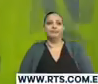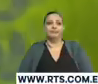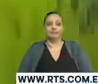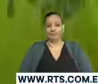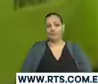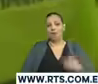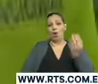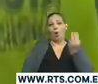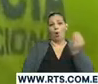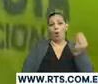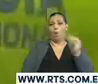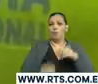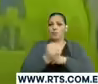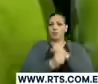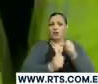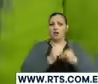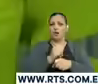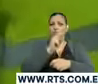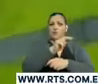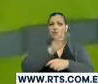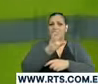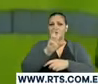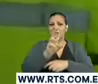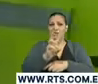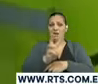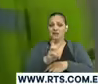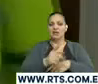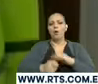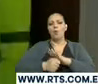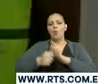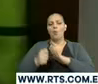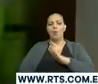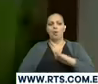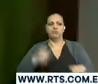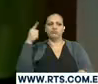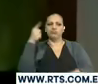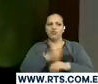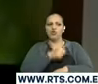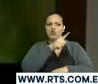CICPROVAC, en 24 horas pretendía huir